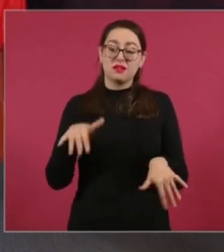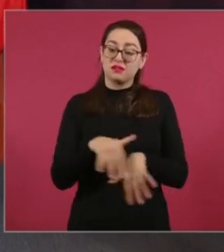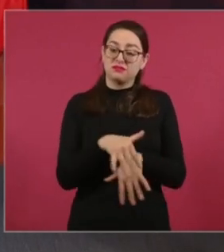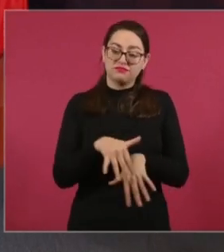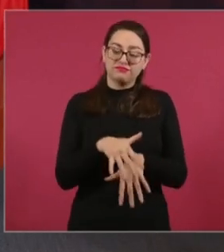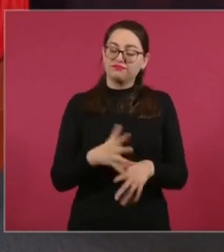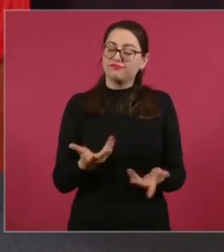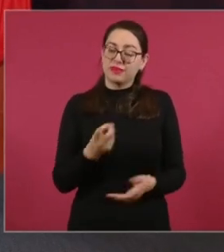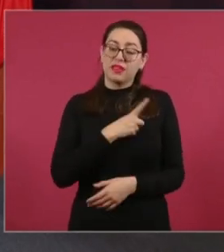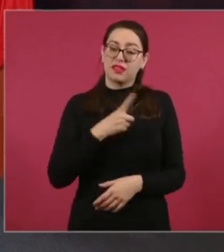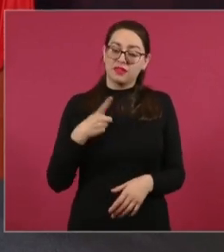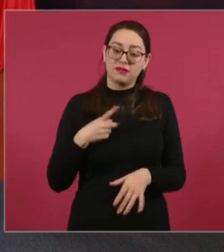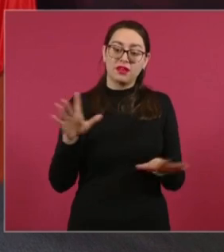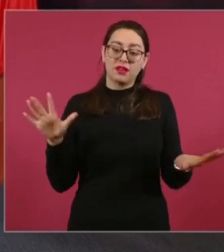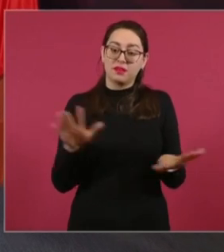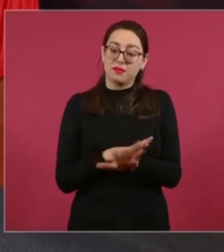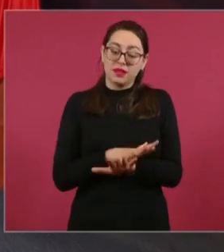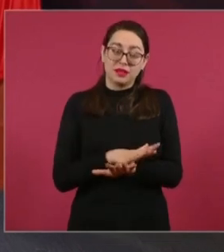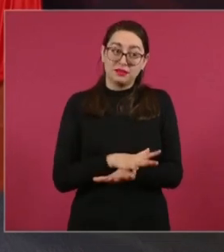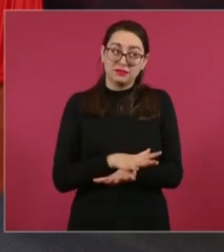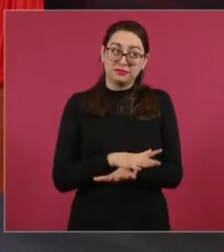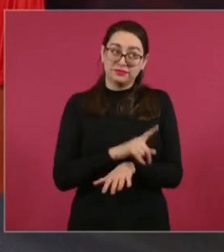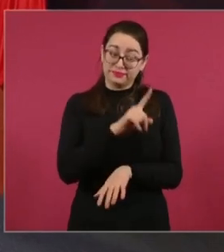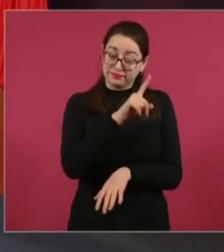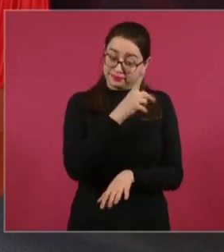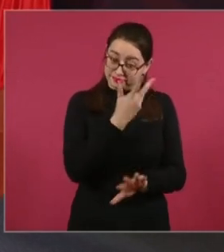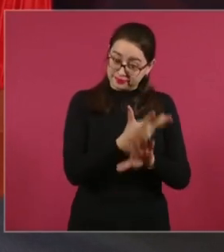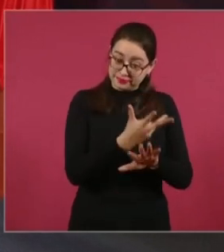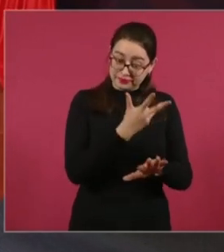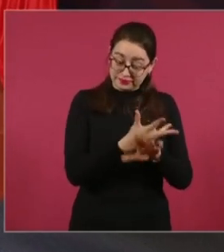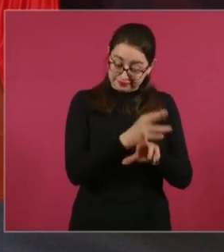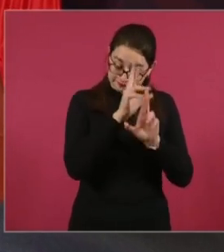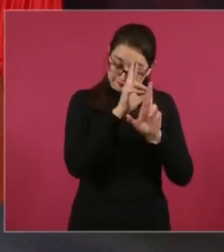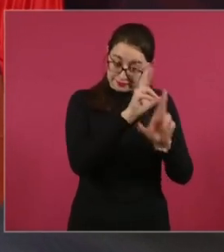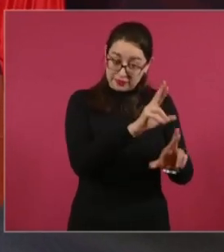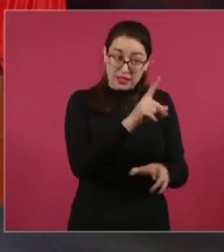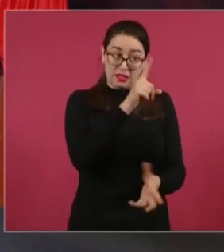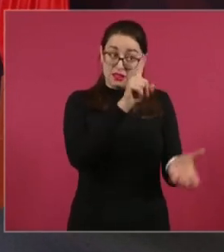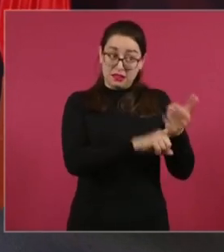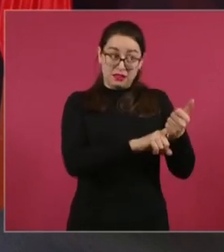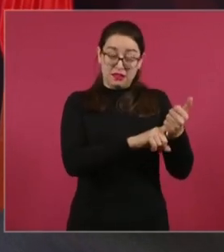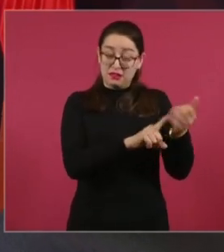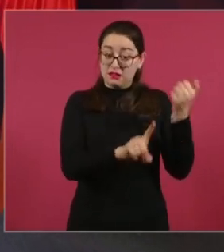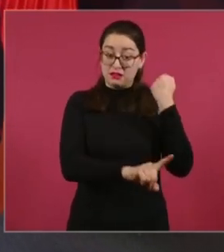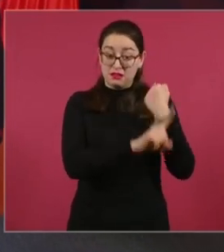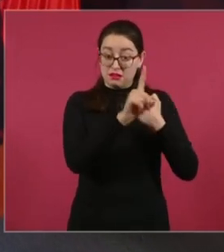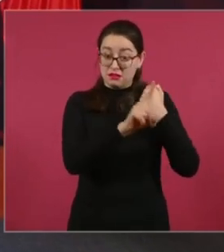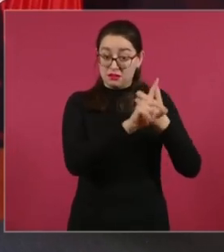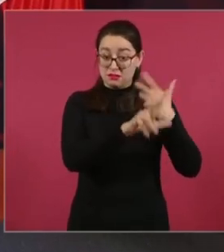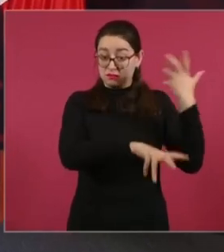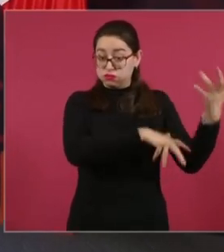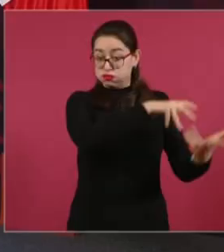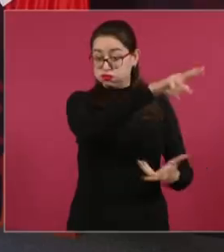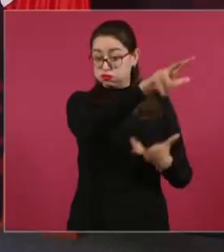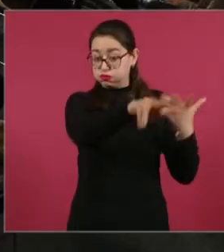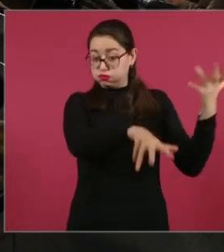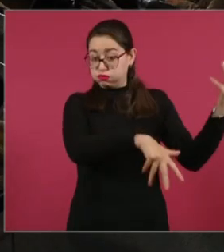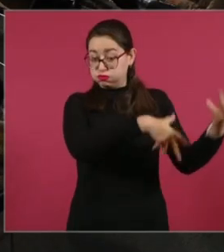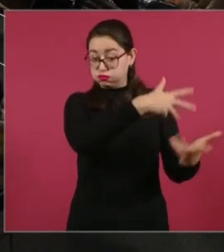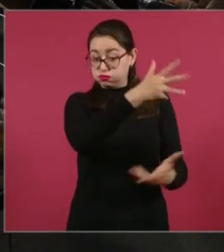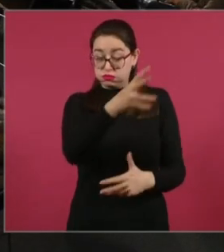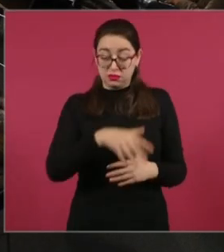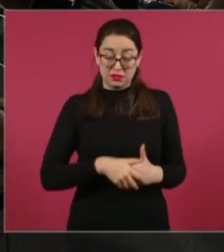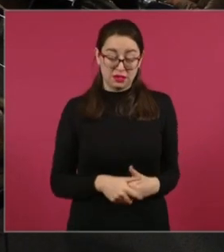Sí, con todo respeto. Por eso es su crisis. Es una amenaza, presidente. No,